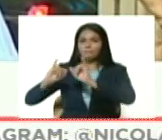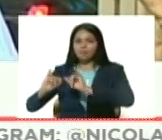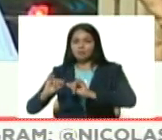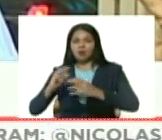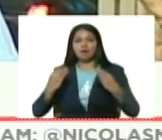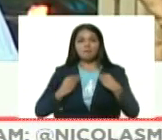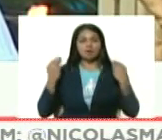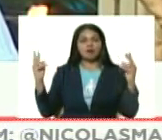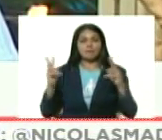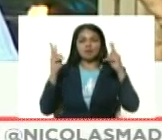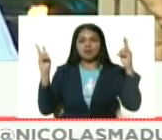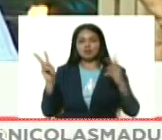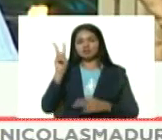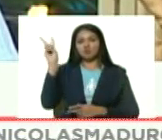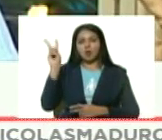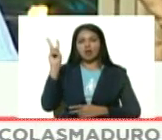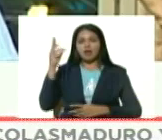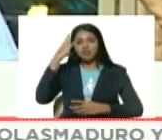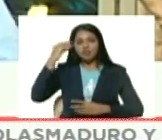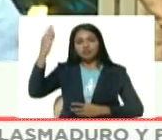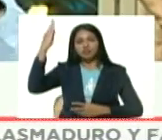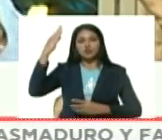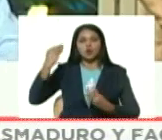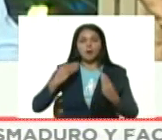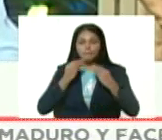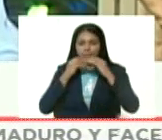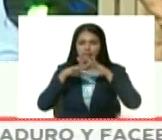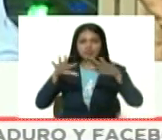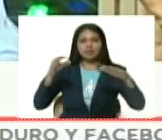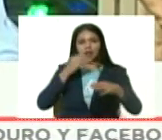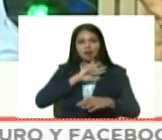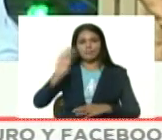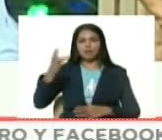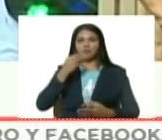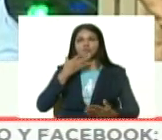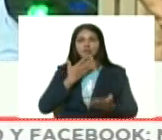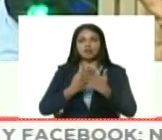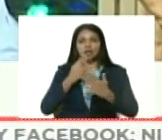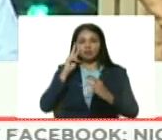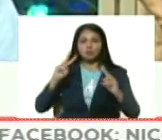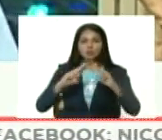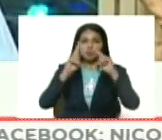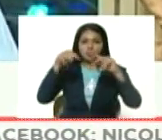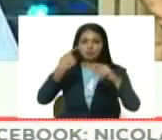Venezuela. Que Dios bendiga a nuestra amada patria. Muchas gracias. Nos vemos pronto. Muchas gracias.